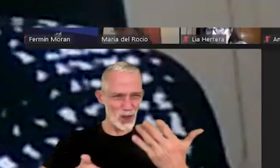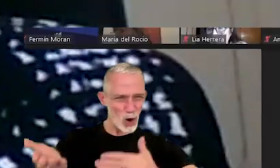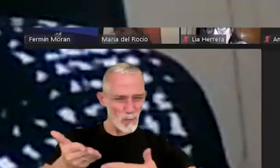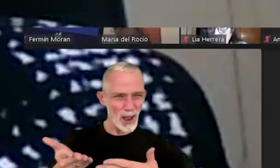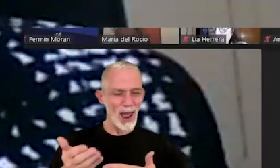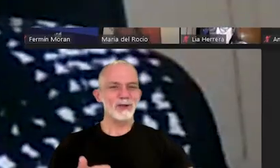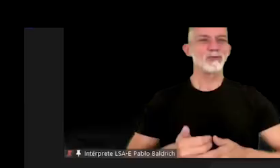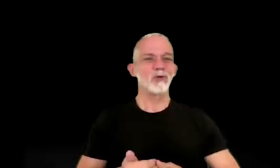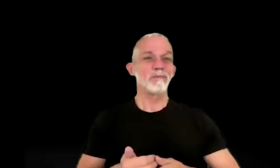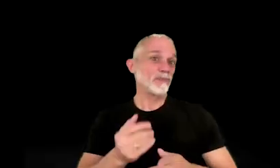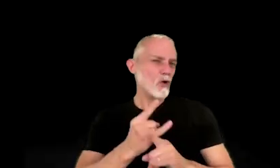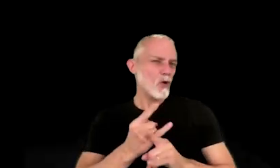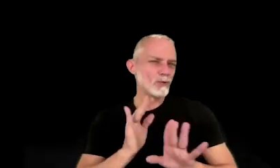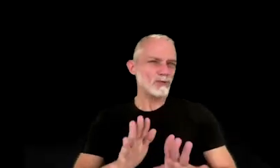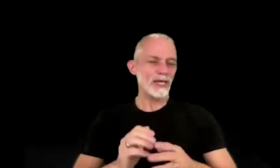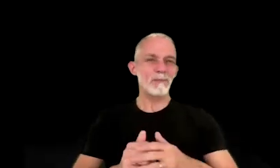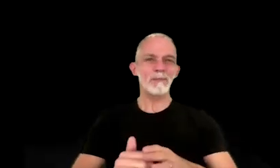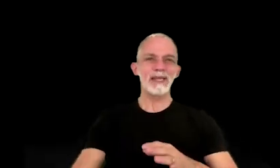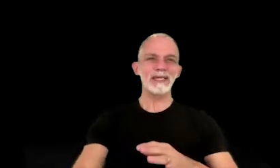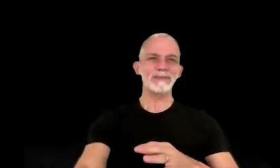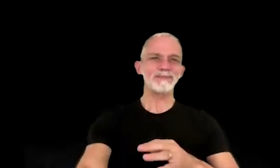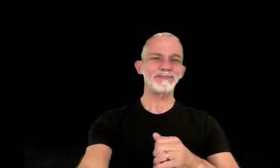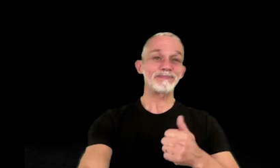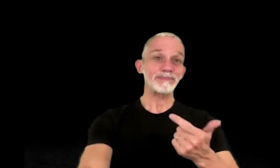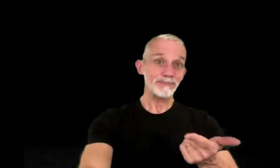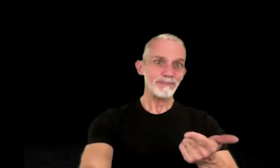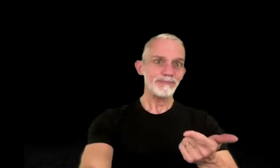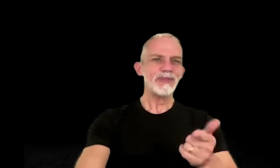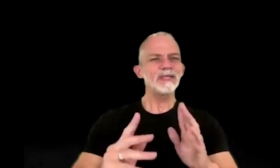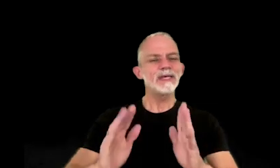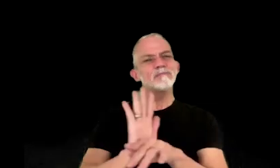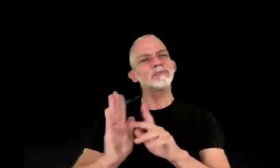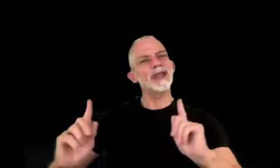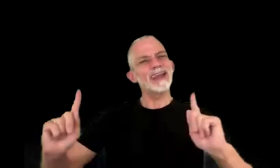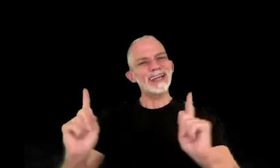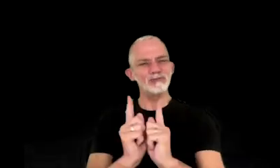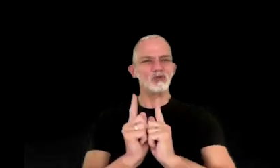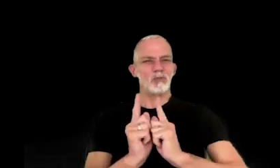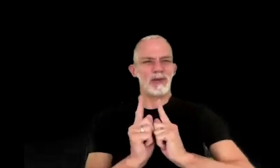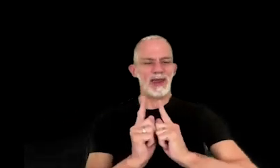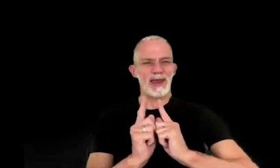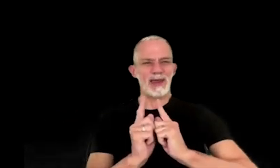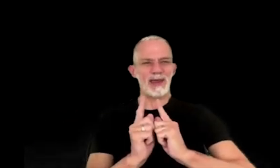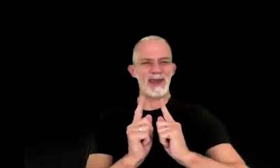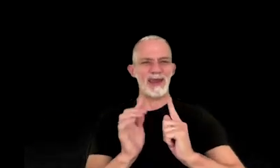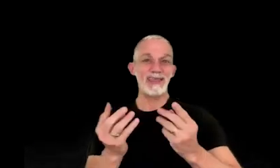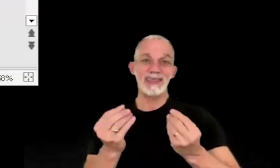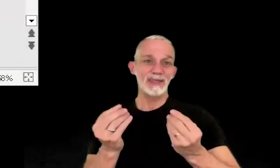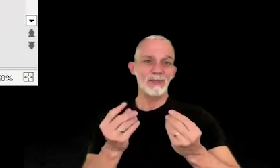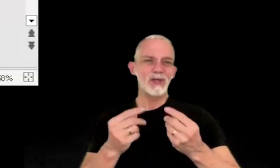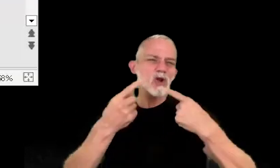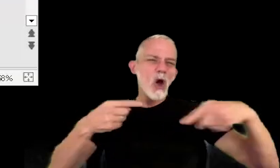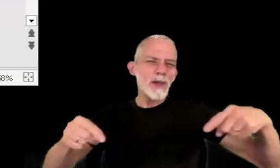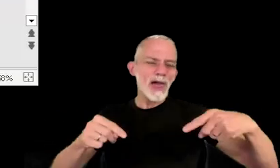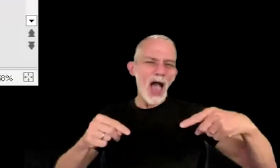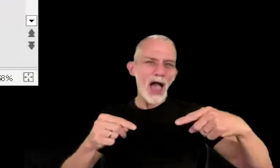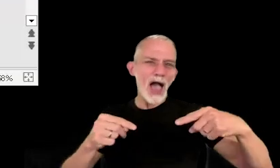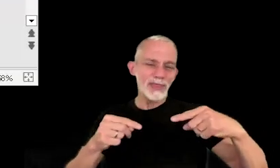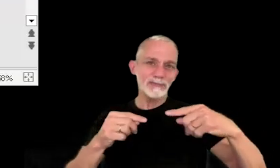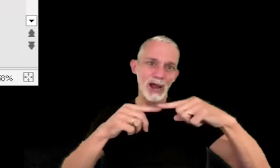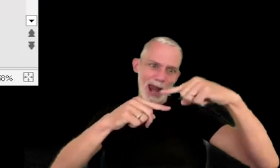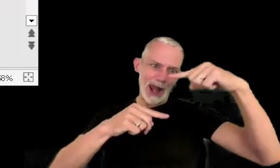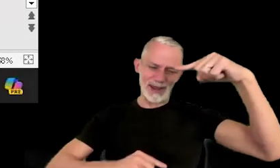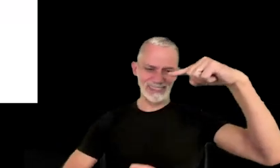cual como siempre es un resumen de las novedades, como dijo